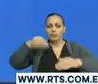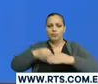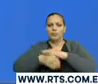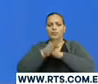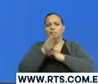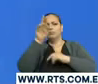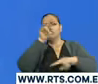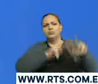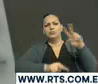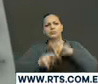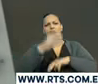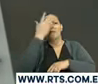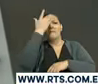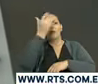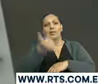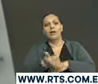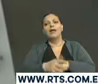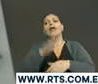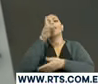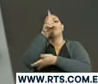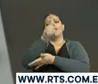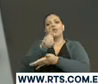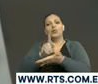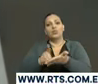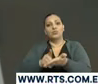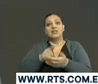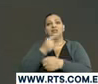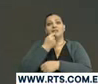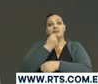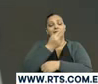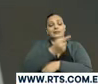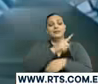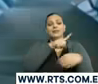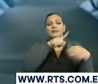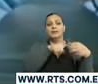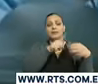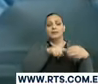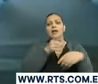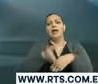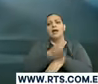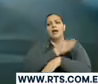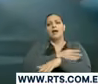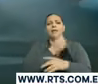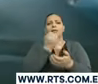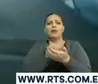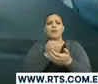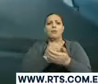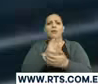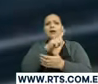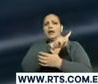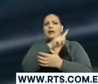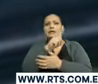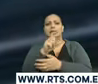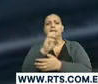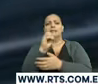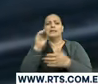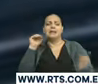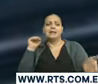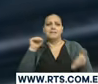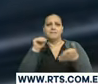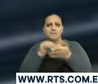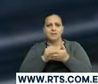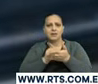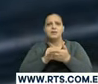presunto sobreprecio en la adquisición de 100.000 pruebas PCR para detectar a los contagiados con COVID-19 en